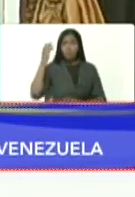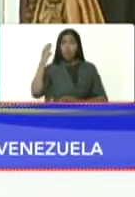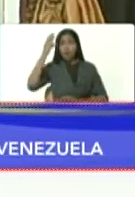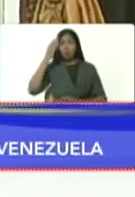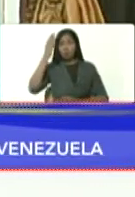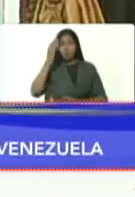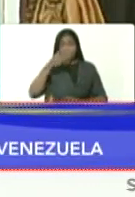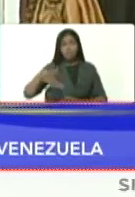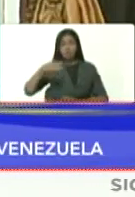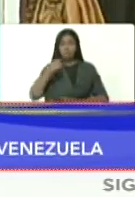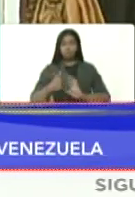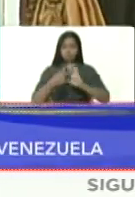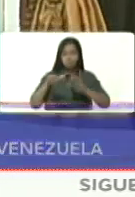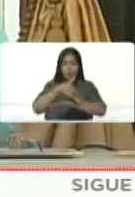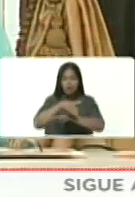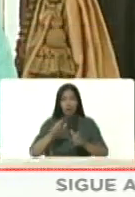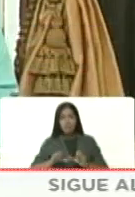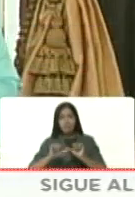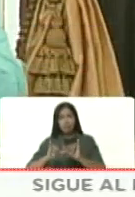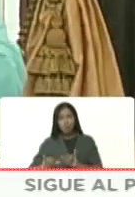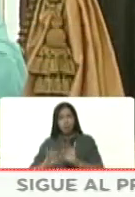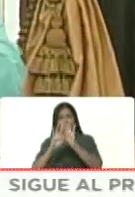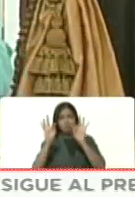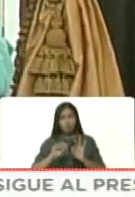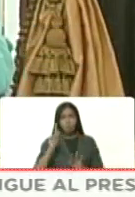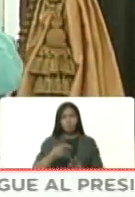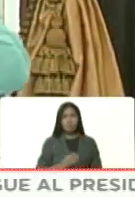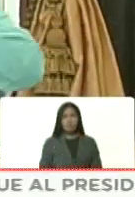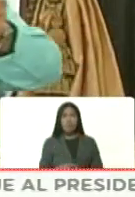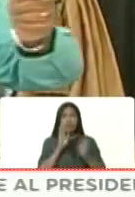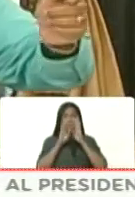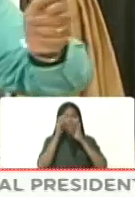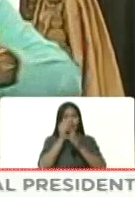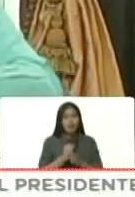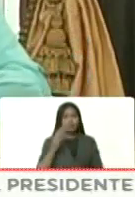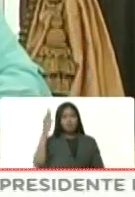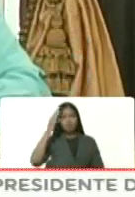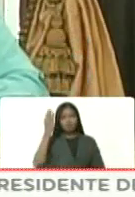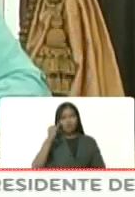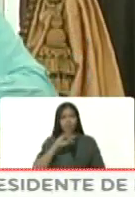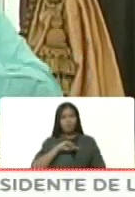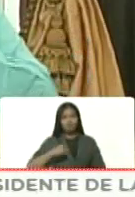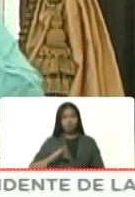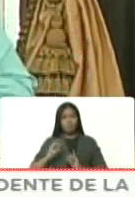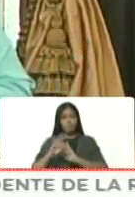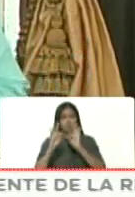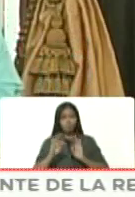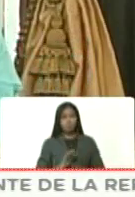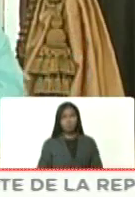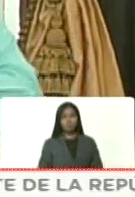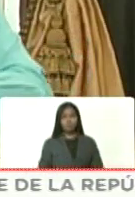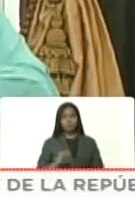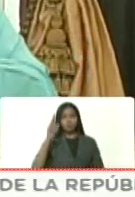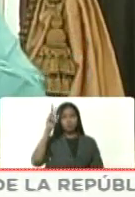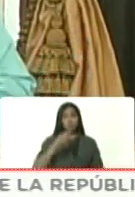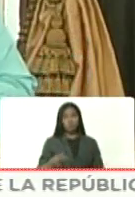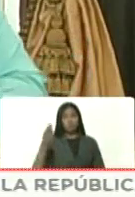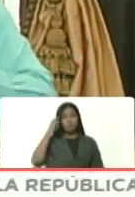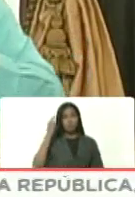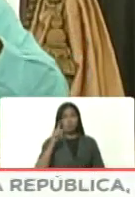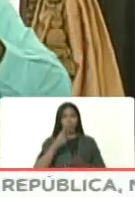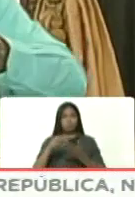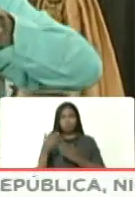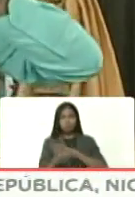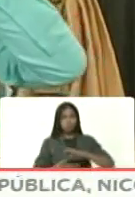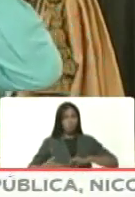del pueblo anda en las calles, la esperanza y la conciencia andan en las calles. Y todos los días, pese a las